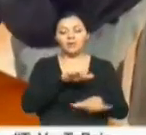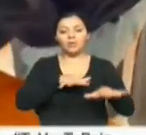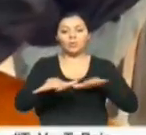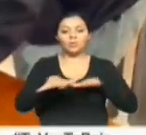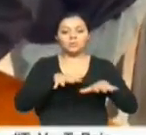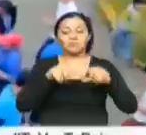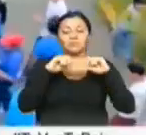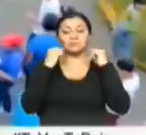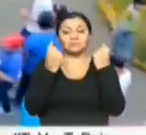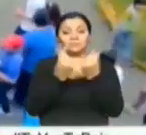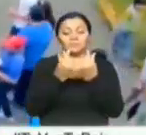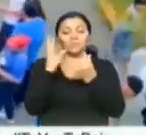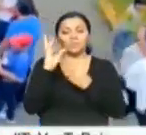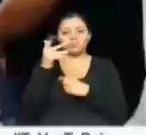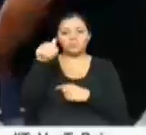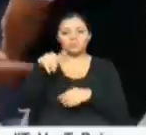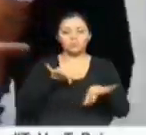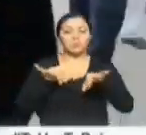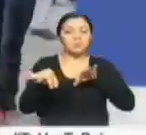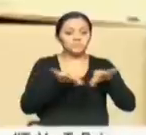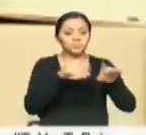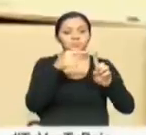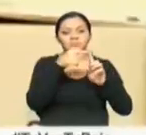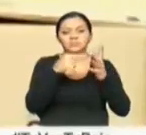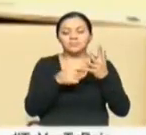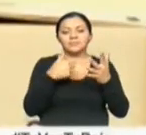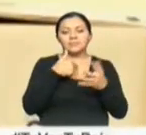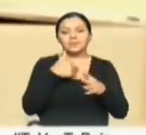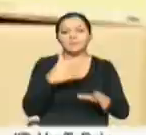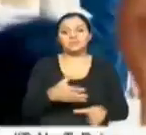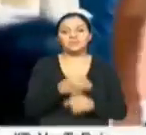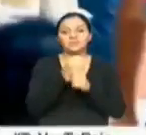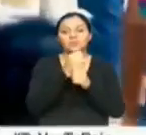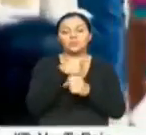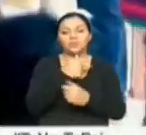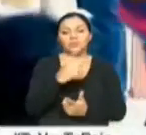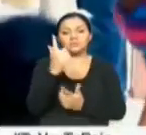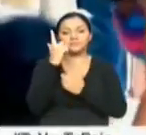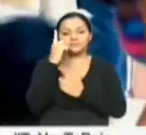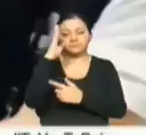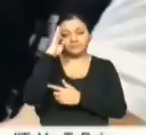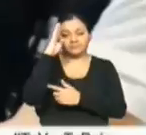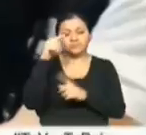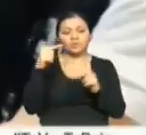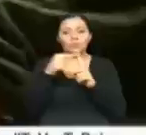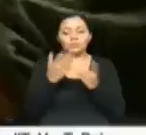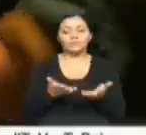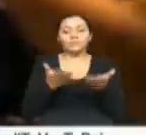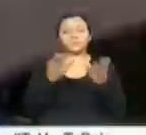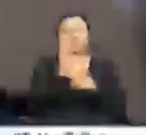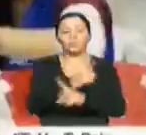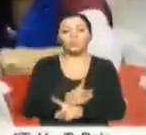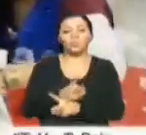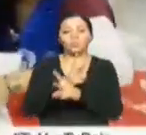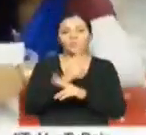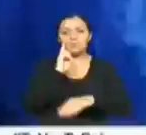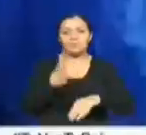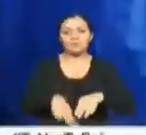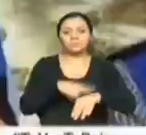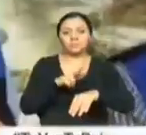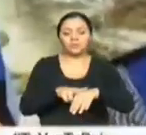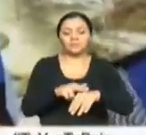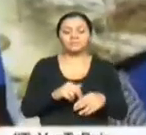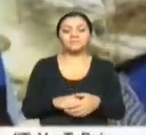la misión de UNASUR, explicó el despliegue de seguridad que realizaron las Fuerzas Armadas para garantizar el orden a nivel